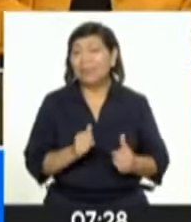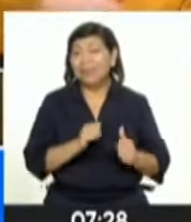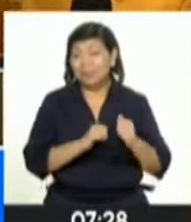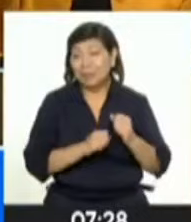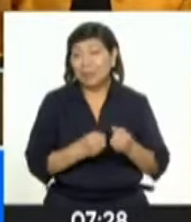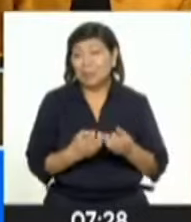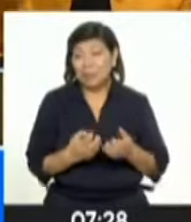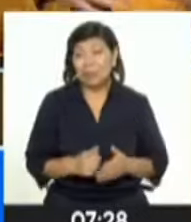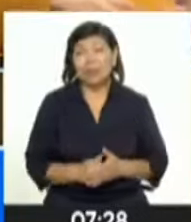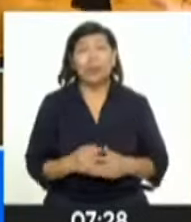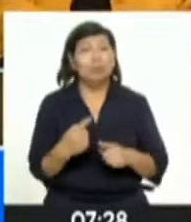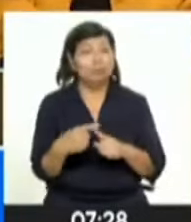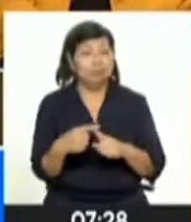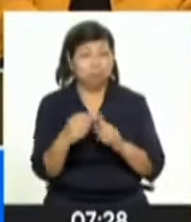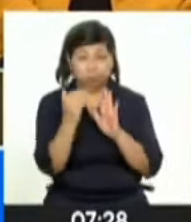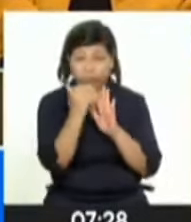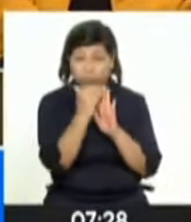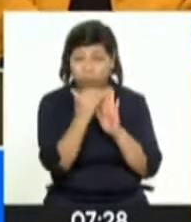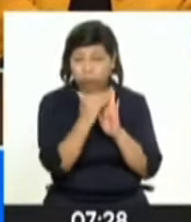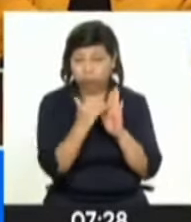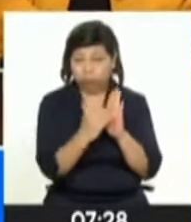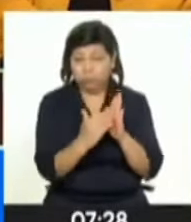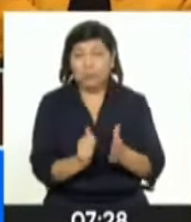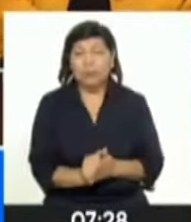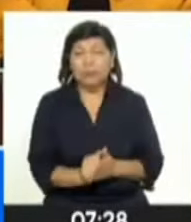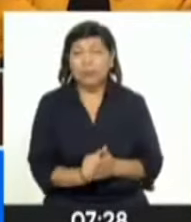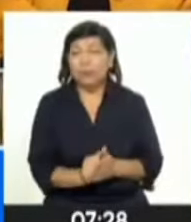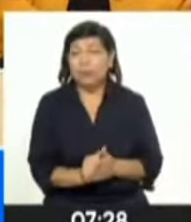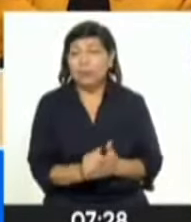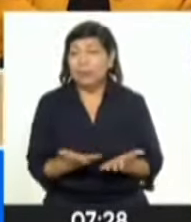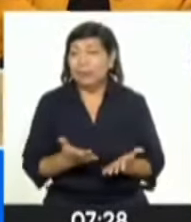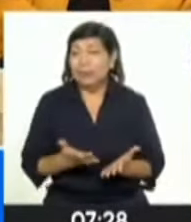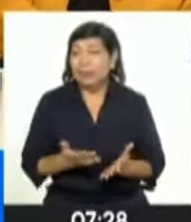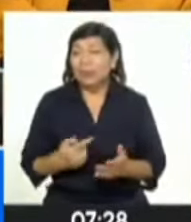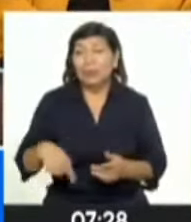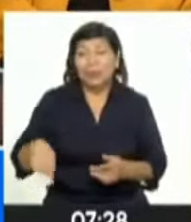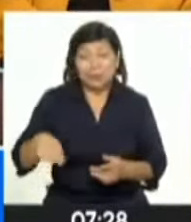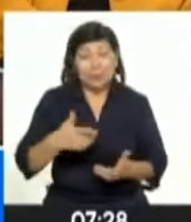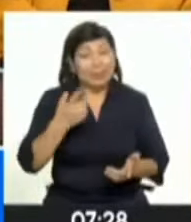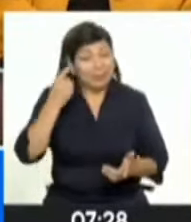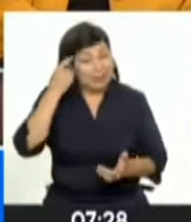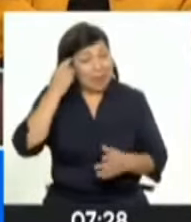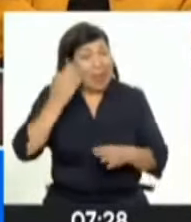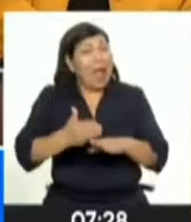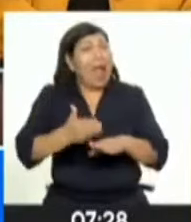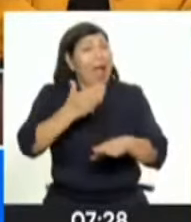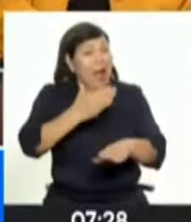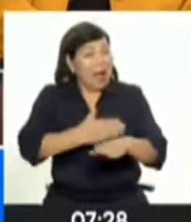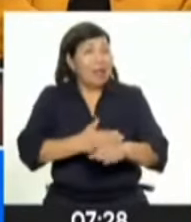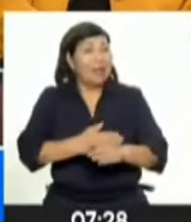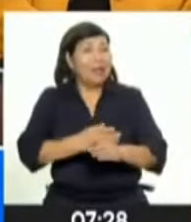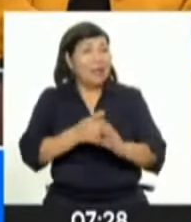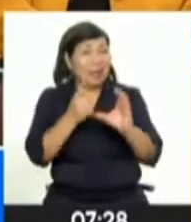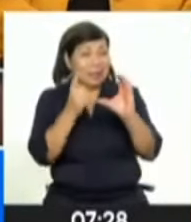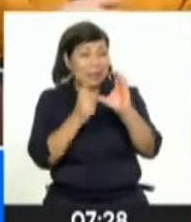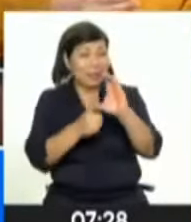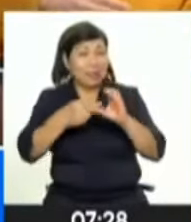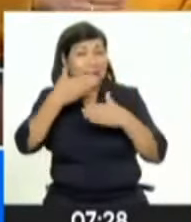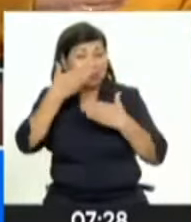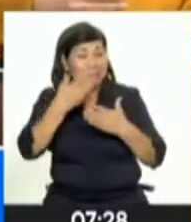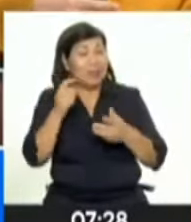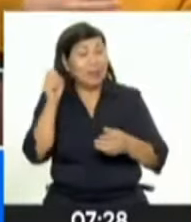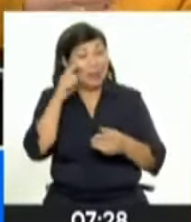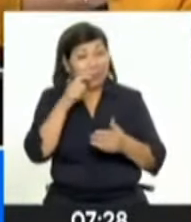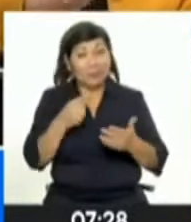afectado, creo que desde diversos puntos, todos de alguna manera hemos sido víctimas del terrorismo y eso hace